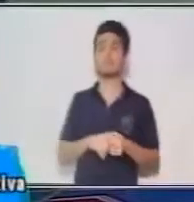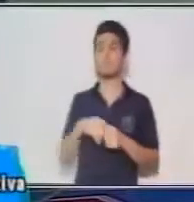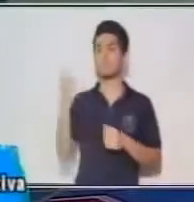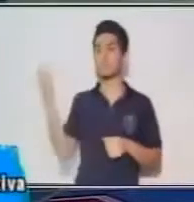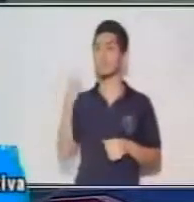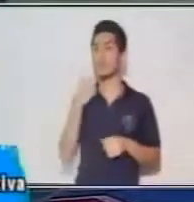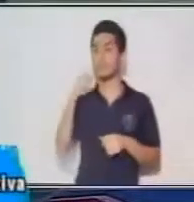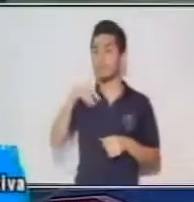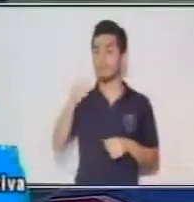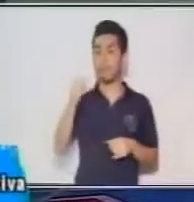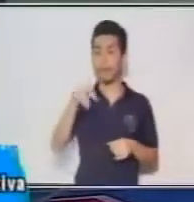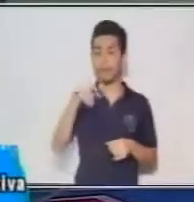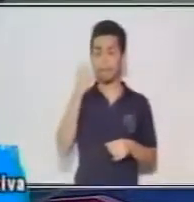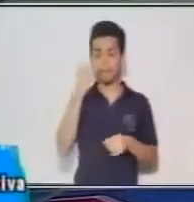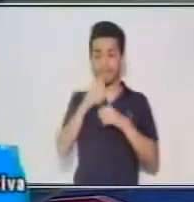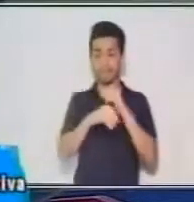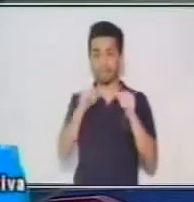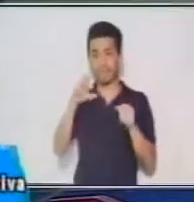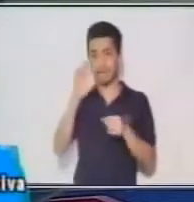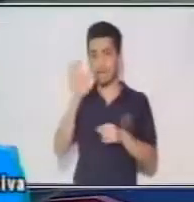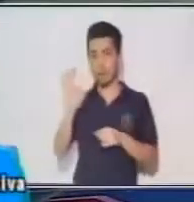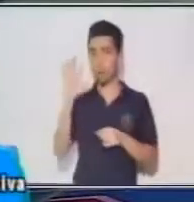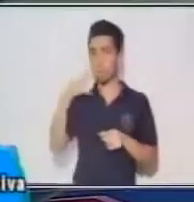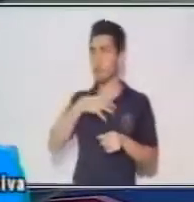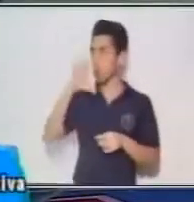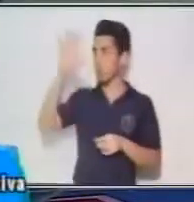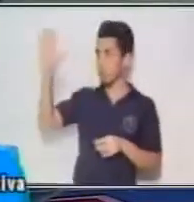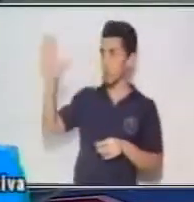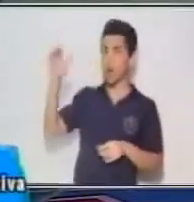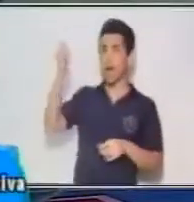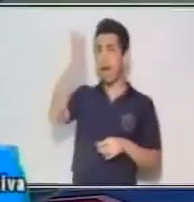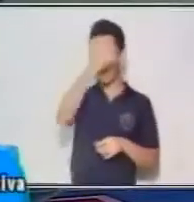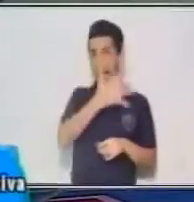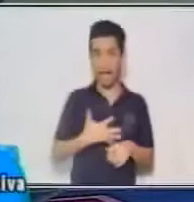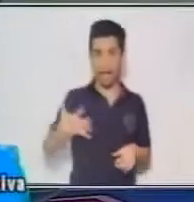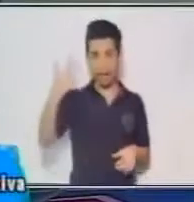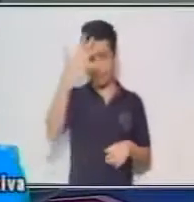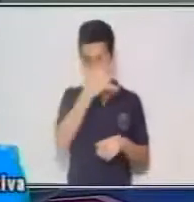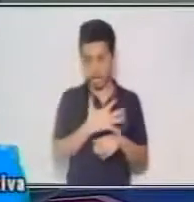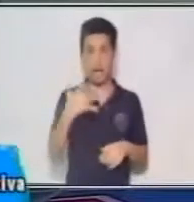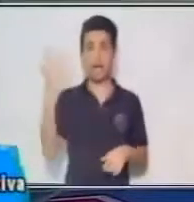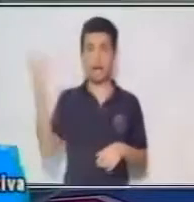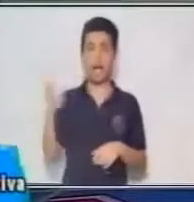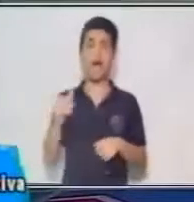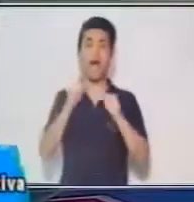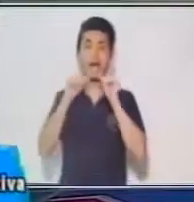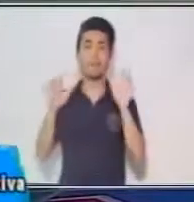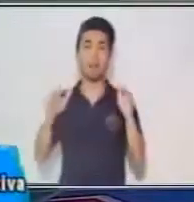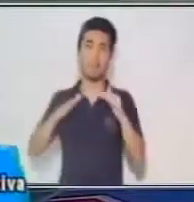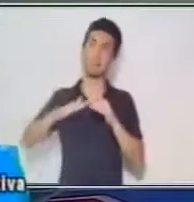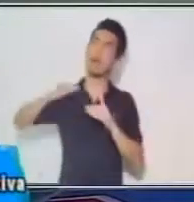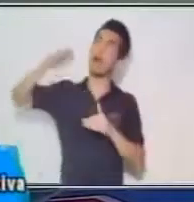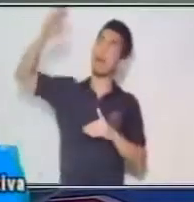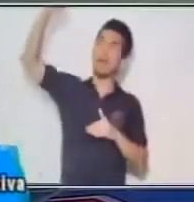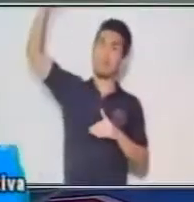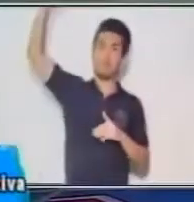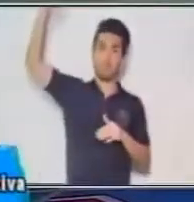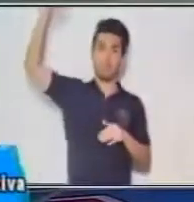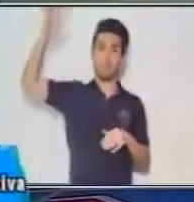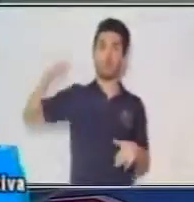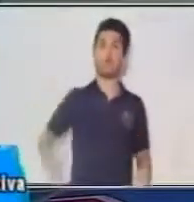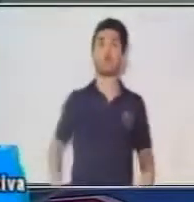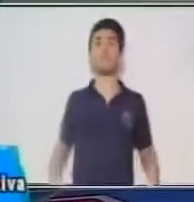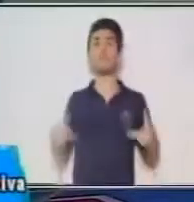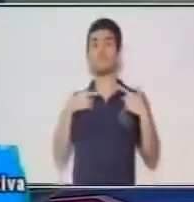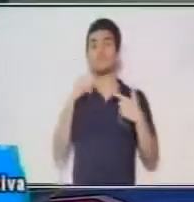mamífero, es propio de África, es animal terrestre más alto del mundo. Habita en el sur de Sahara y